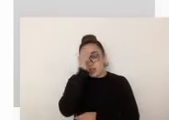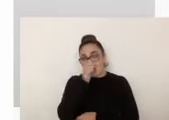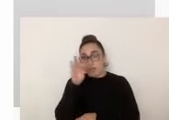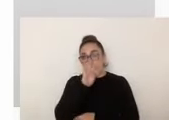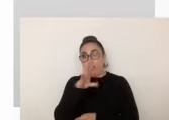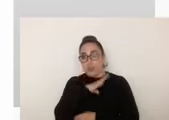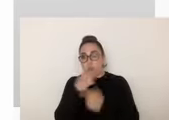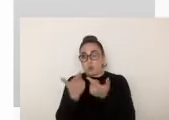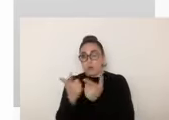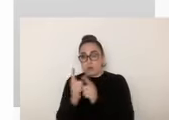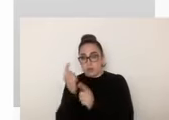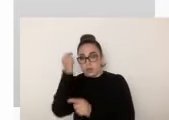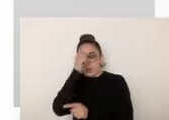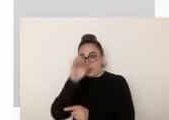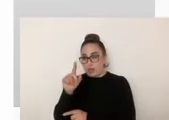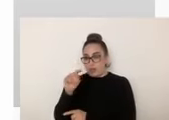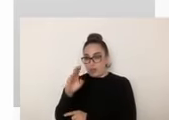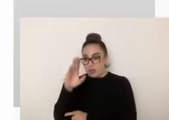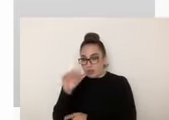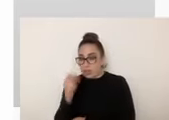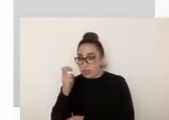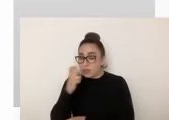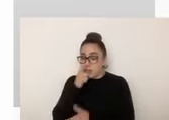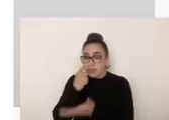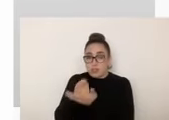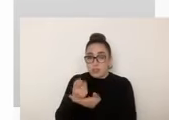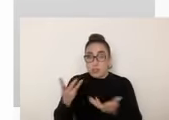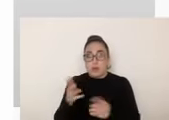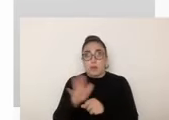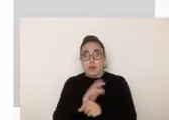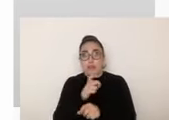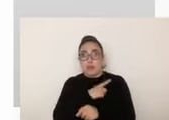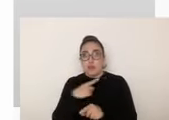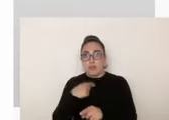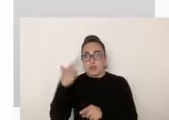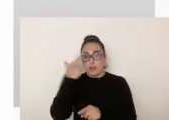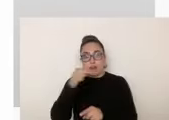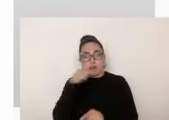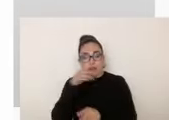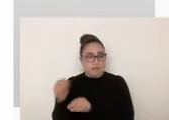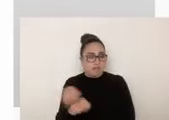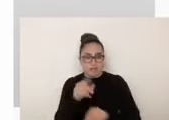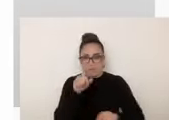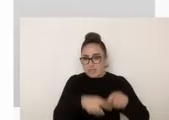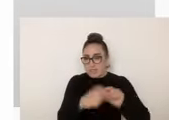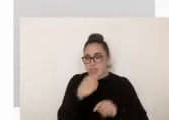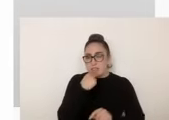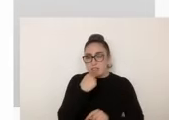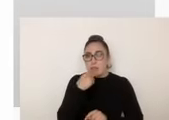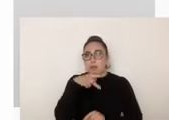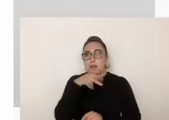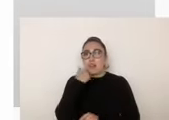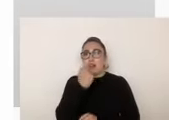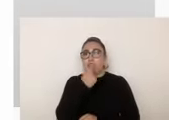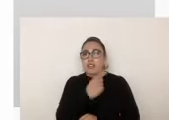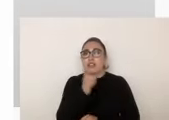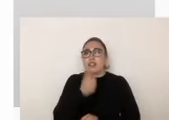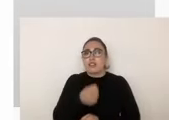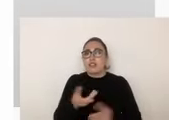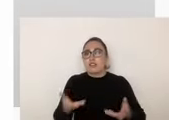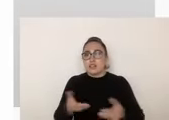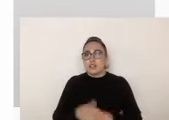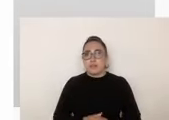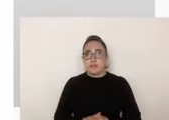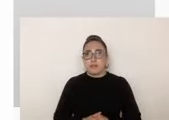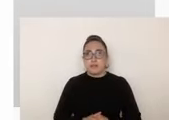éticas, pues nada, las tiramos a la basura porque las localizamos e inmediatamente las tiramos a la basura. Pero no es lo que dice. Lo que dice el